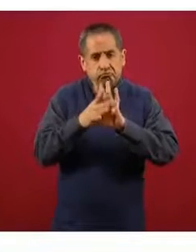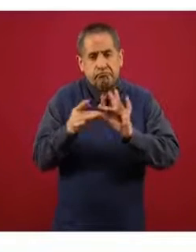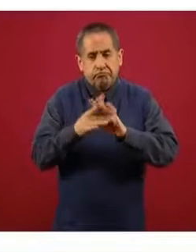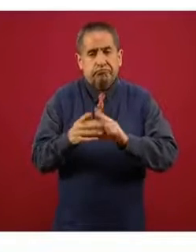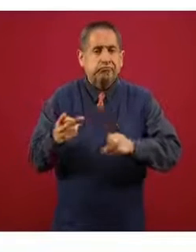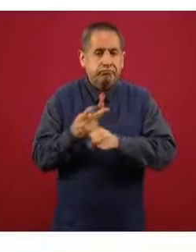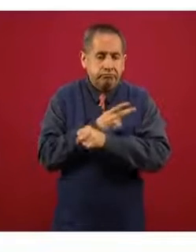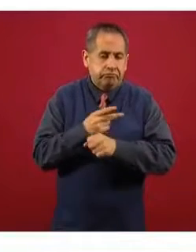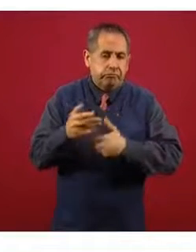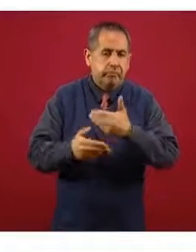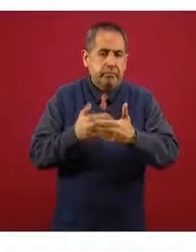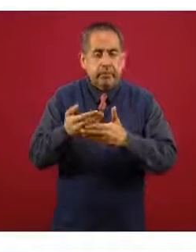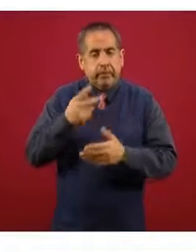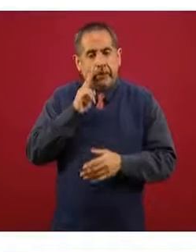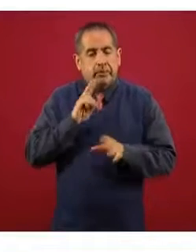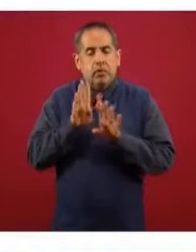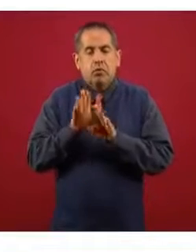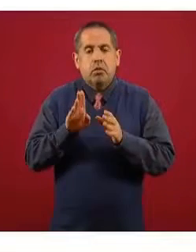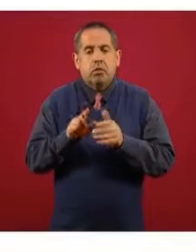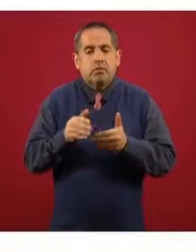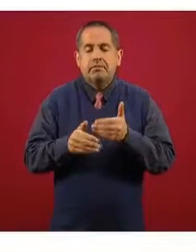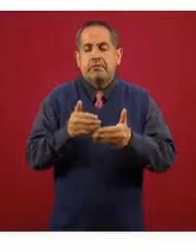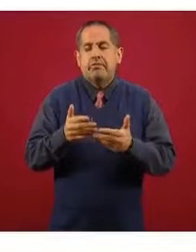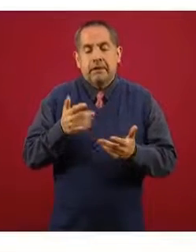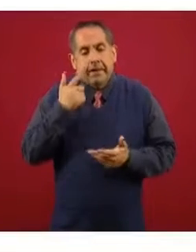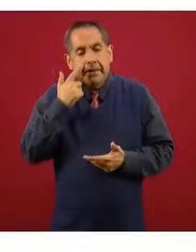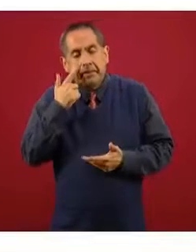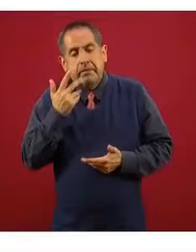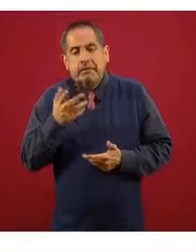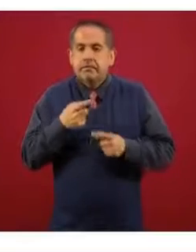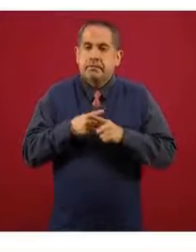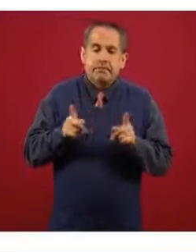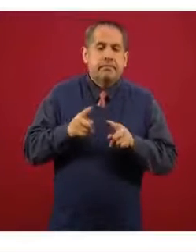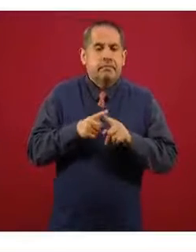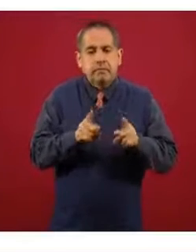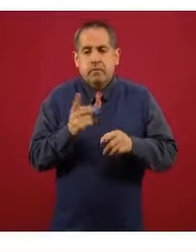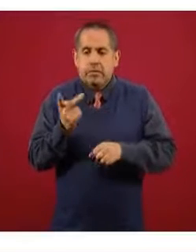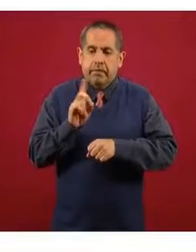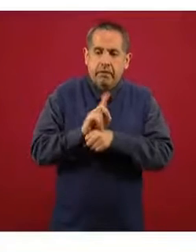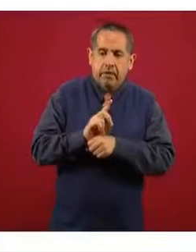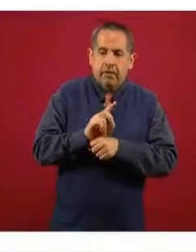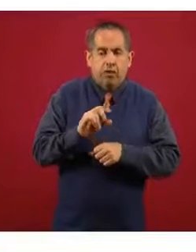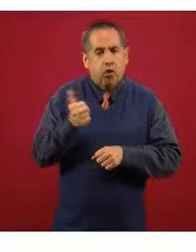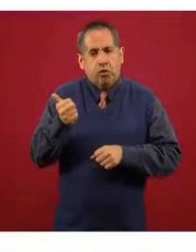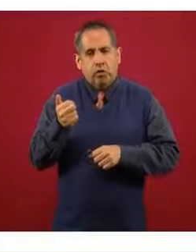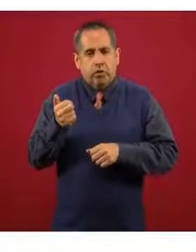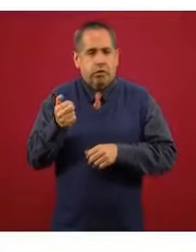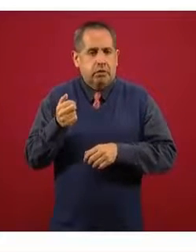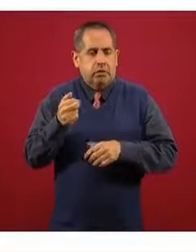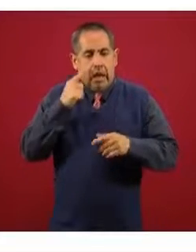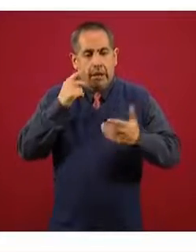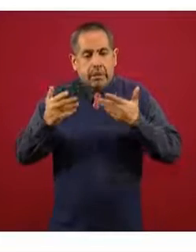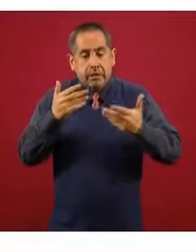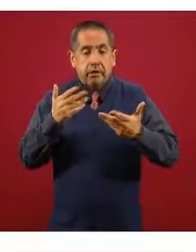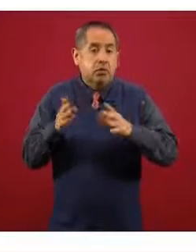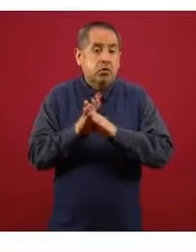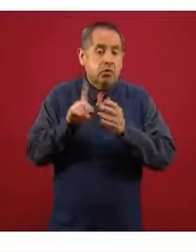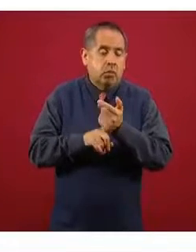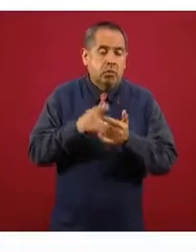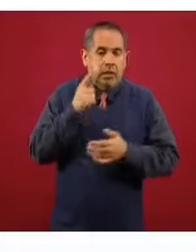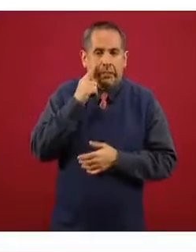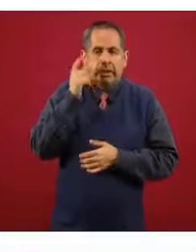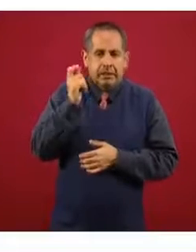cómo camina, cómo se diferencia entre un día y el siguiente, y lógicamente